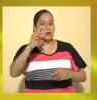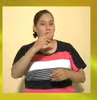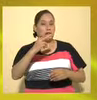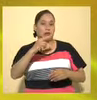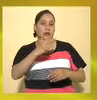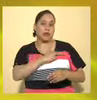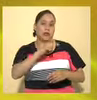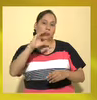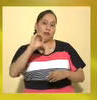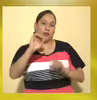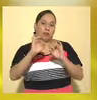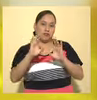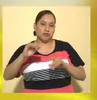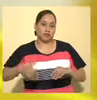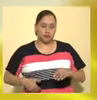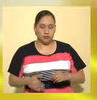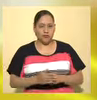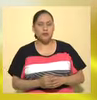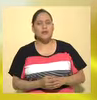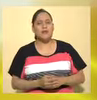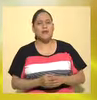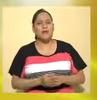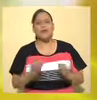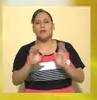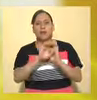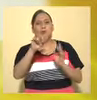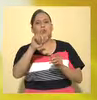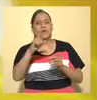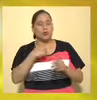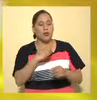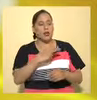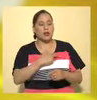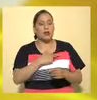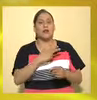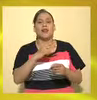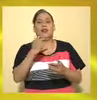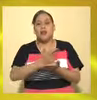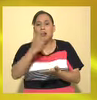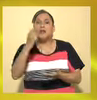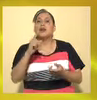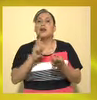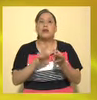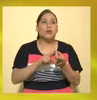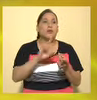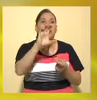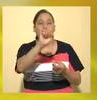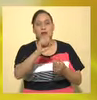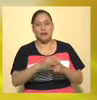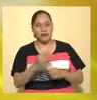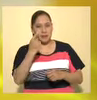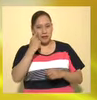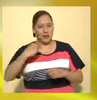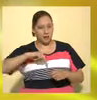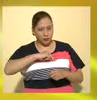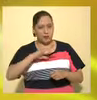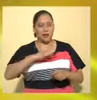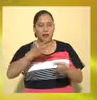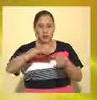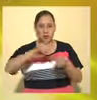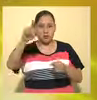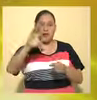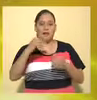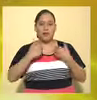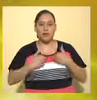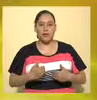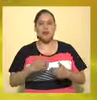¿no? Claro, y por ejemplo, ¿dónde están? Si yo me lesiono, ¿dónde los puedo encontrar? La fisioterapia. Nosotros tenemos un consultorio, se llama